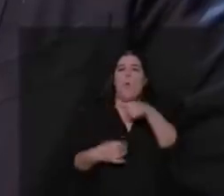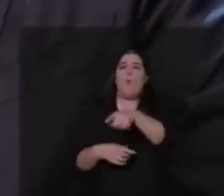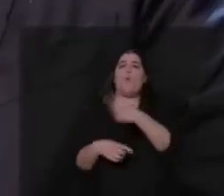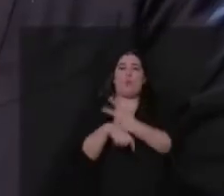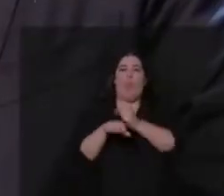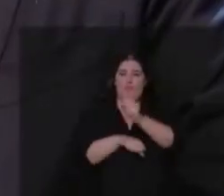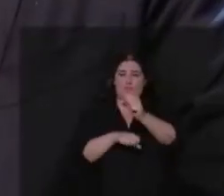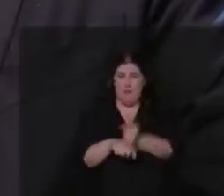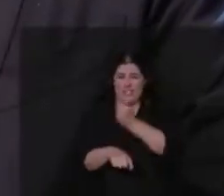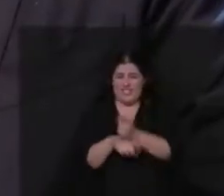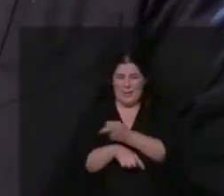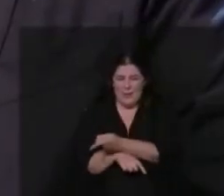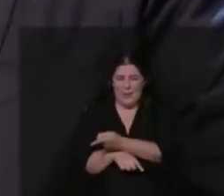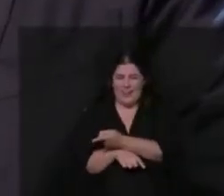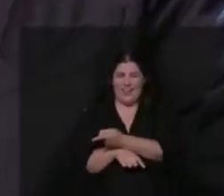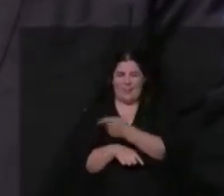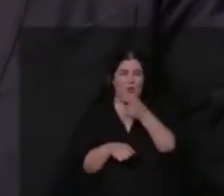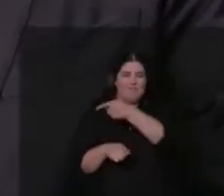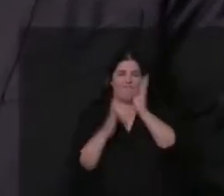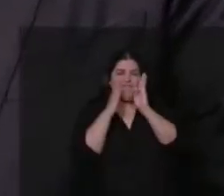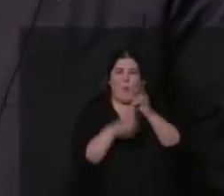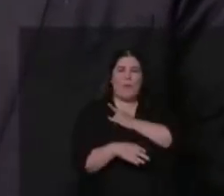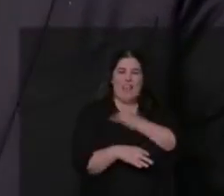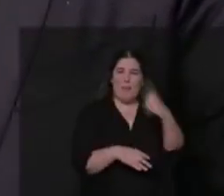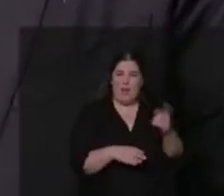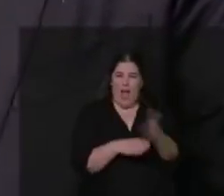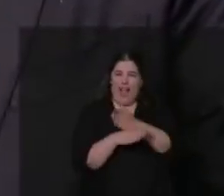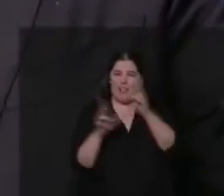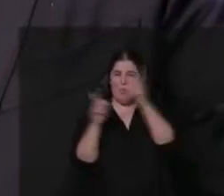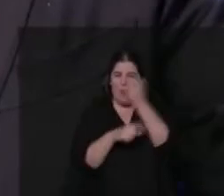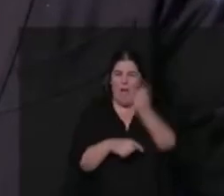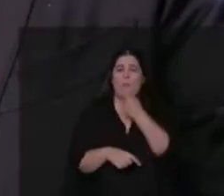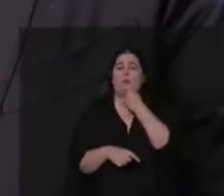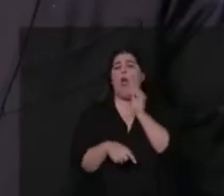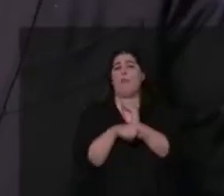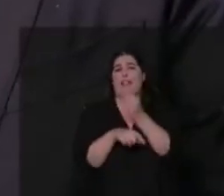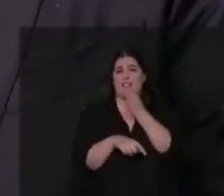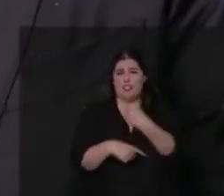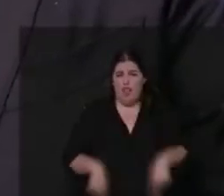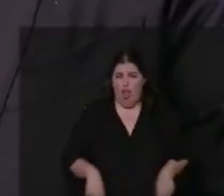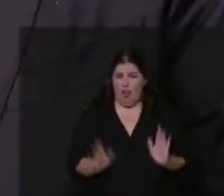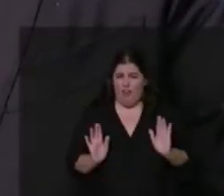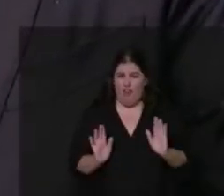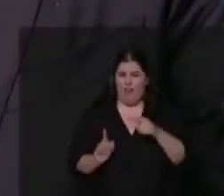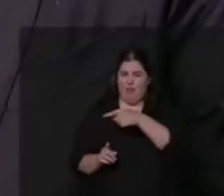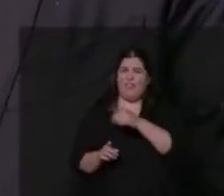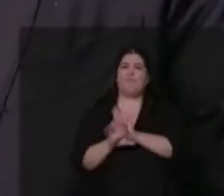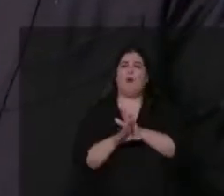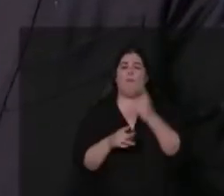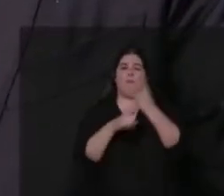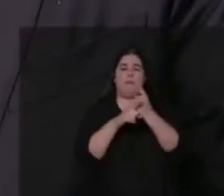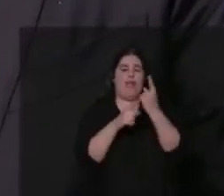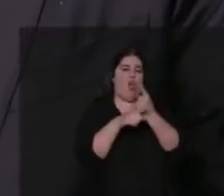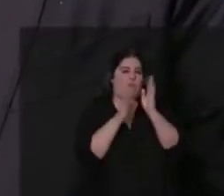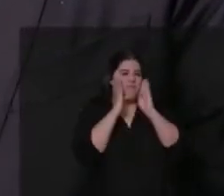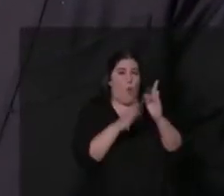ni siquiera terminan la secundaria. Es más, tienen graves problemas de alimentación. Por lo tanto, digamos, ¿dónde digamos, están poniendo el carro delante de los caballos? Primero hay que